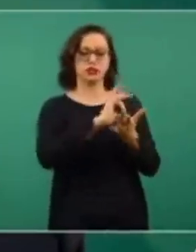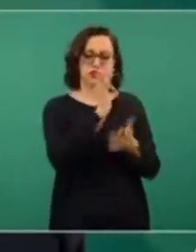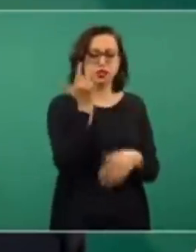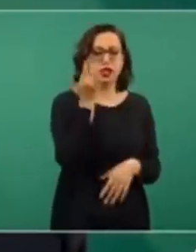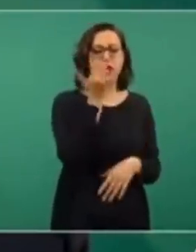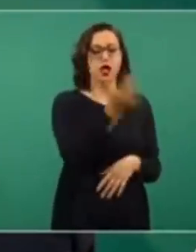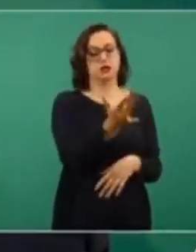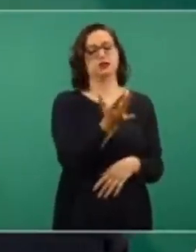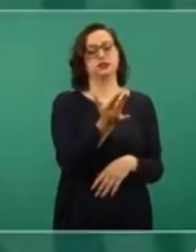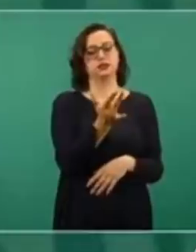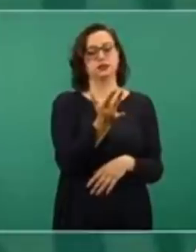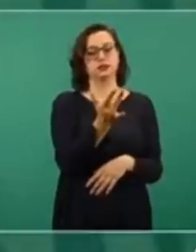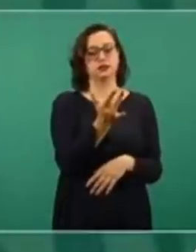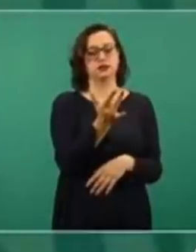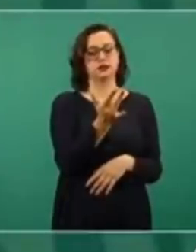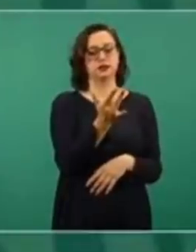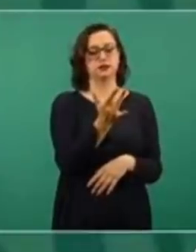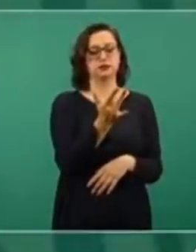no